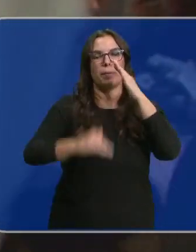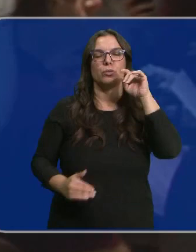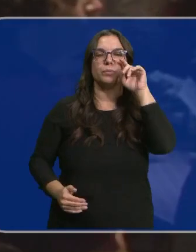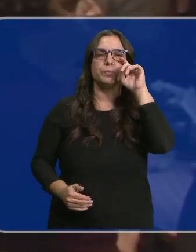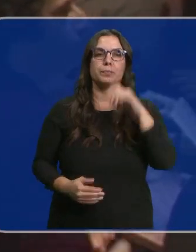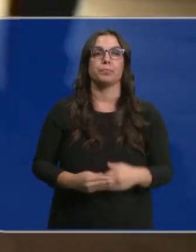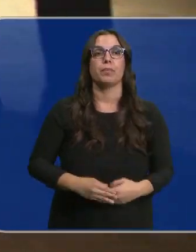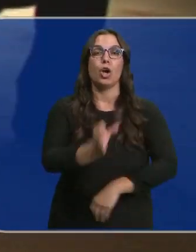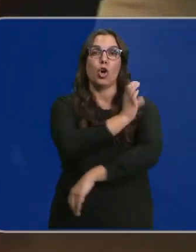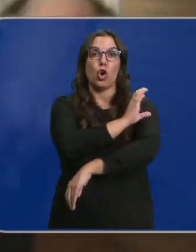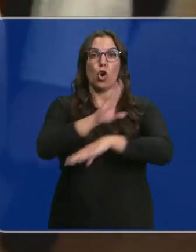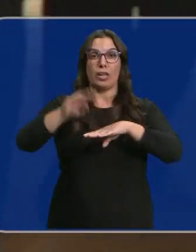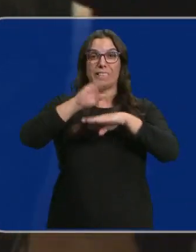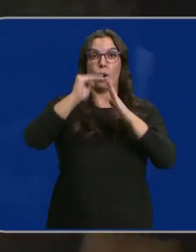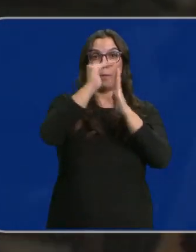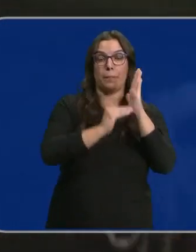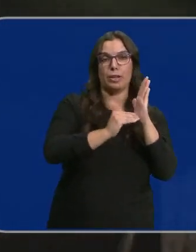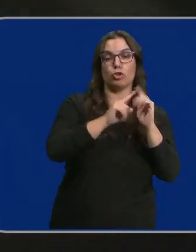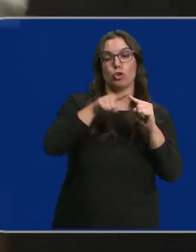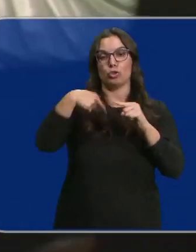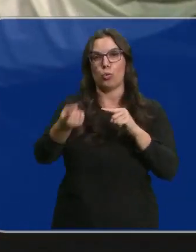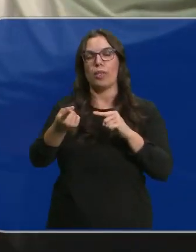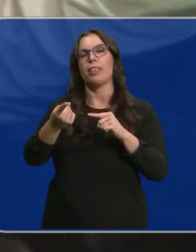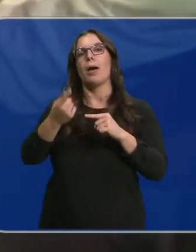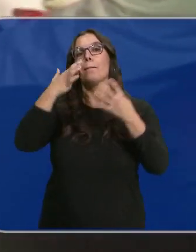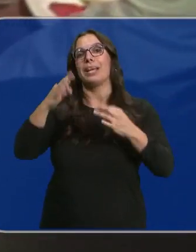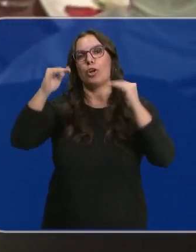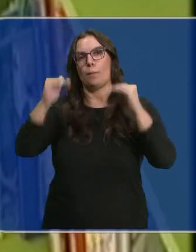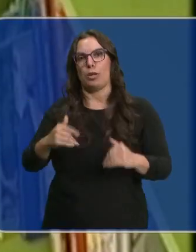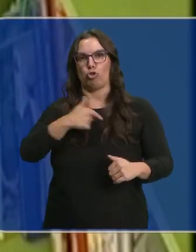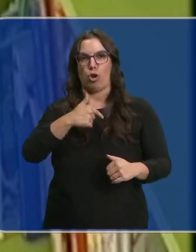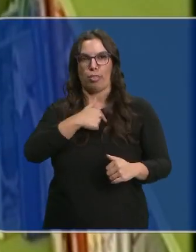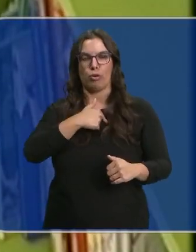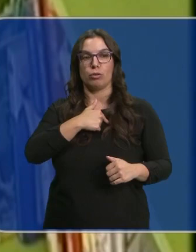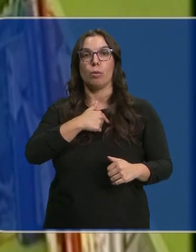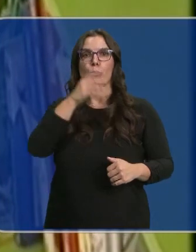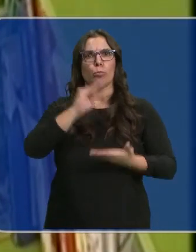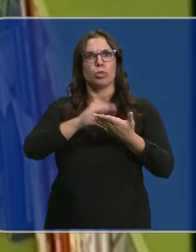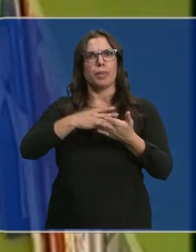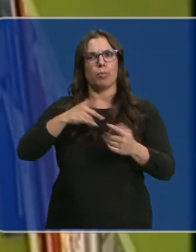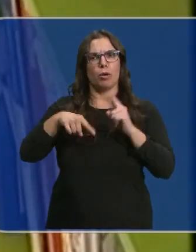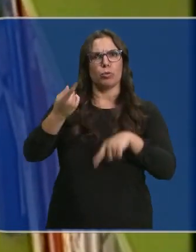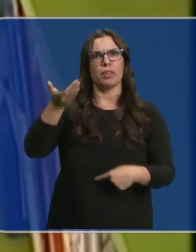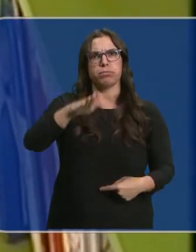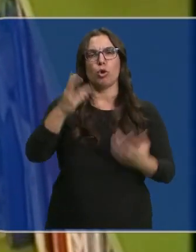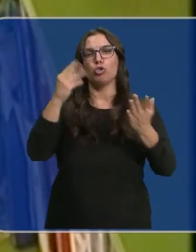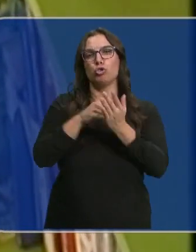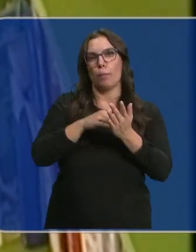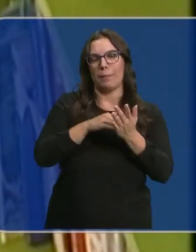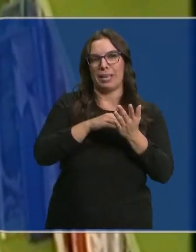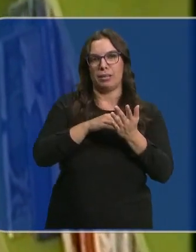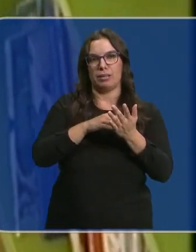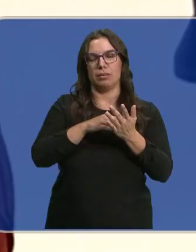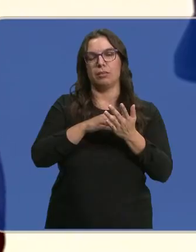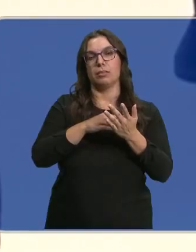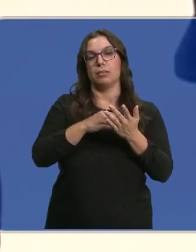Un nivel bajo de colesterol se asocia con un menor riesgo de episodios cardiovasculares que pueden acabar en muerte. Más de 8.000 fallecimientos en